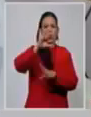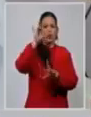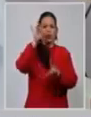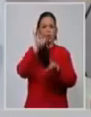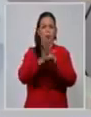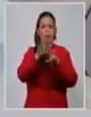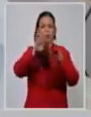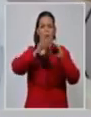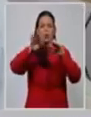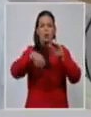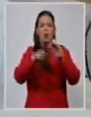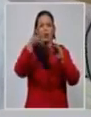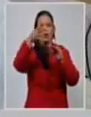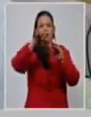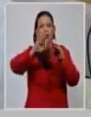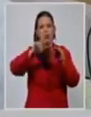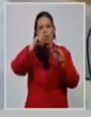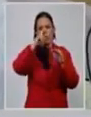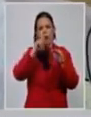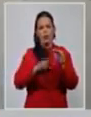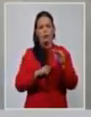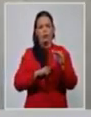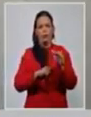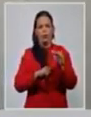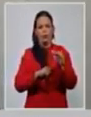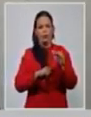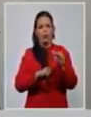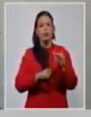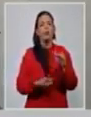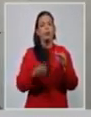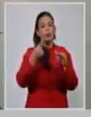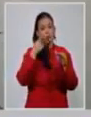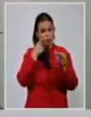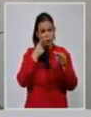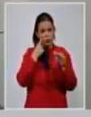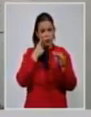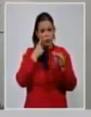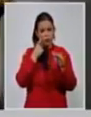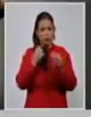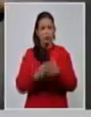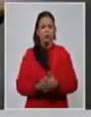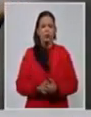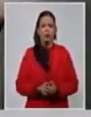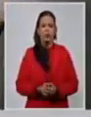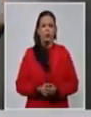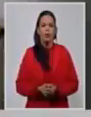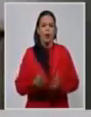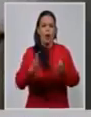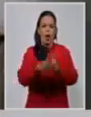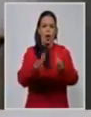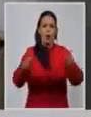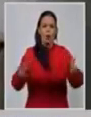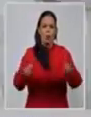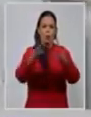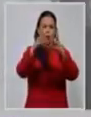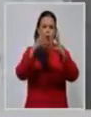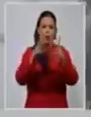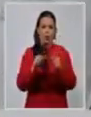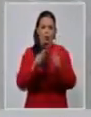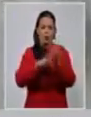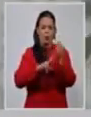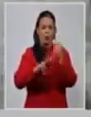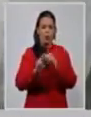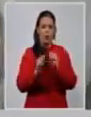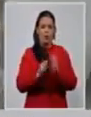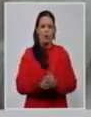de 18 años. Dentro de las identificaciones del incremento de la tasa de incidencia en la